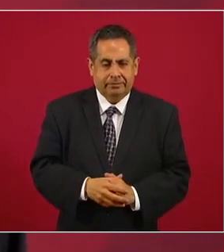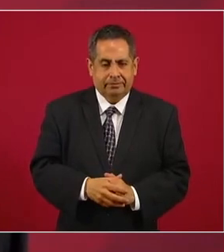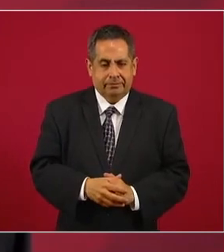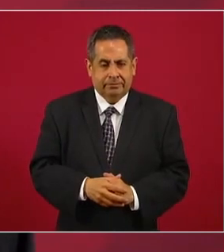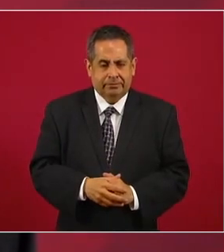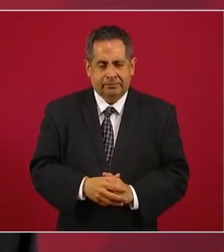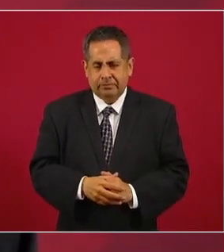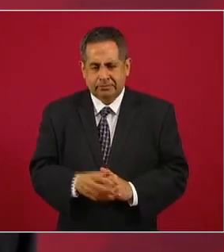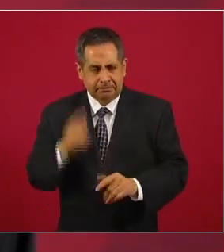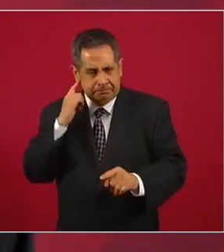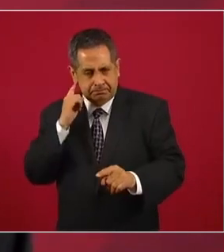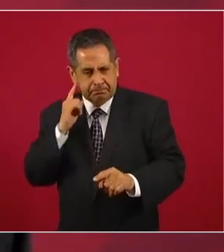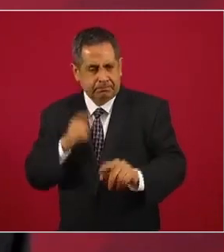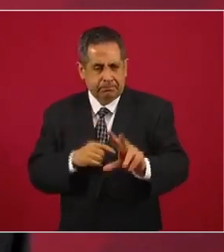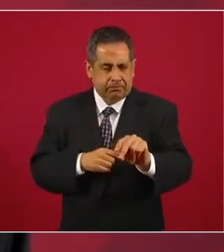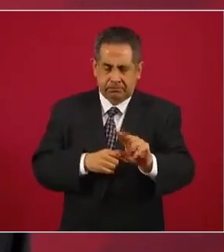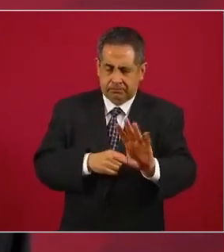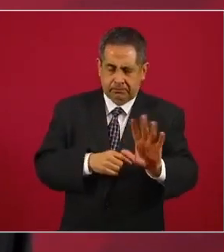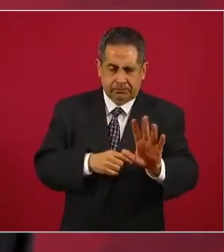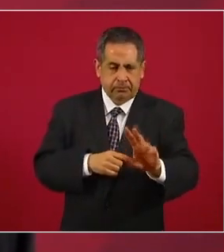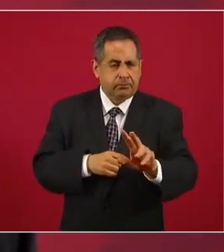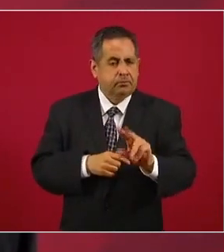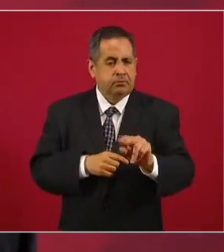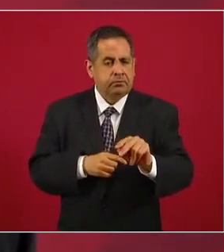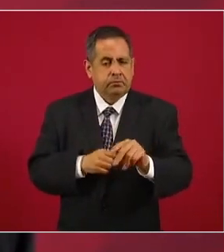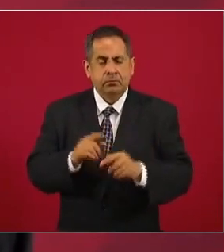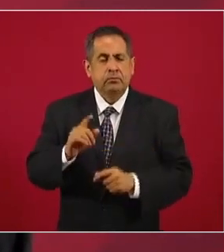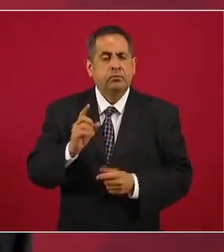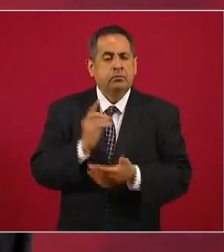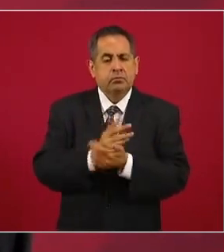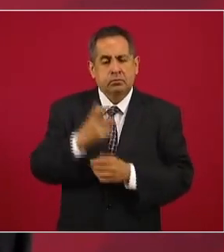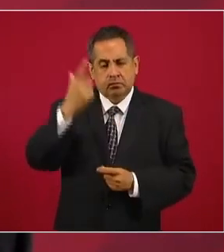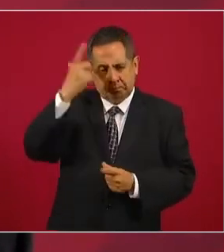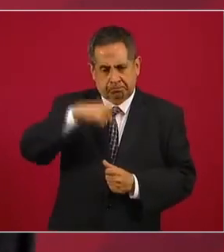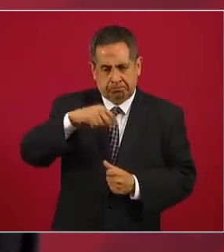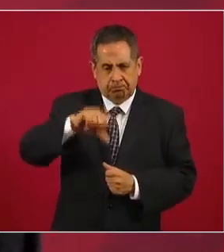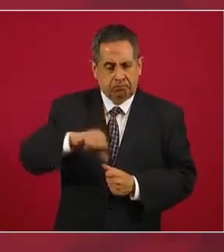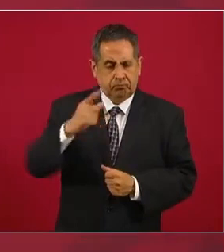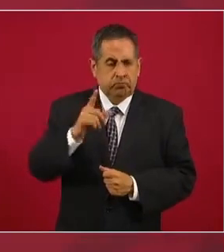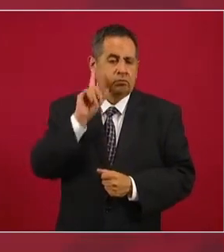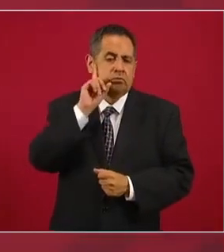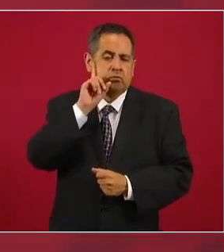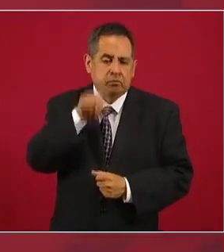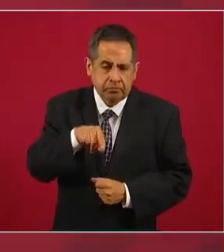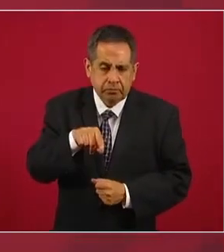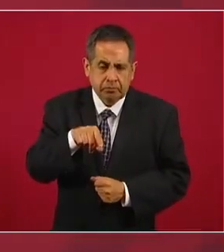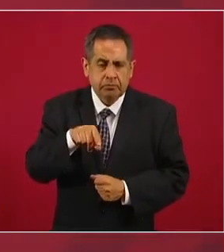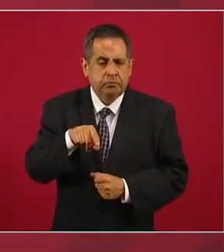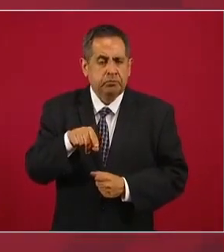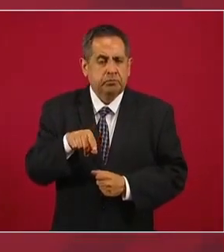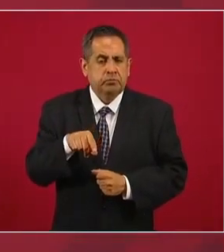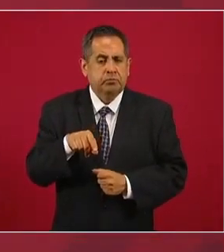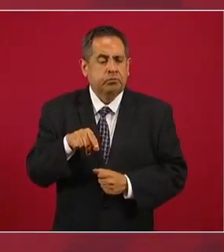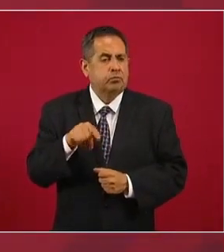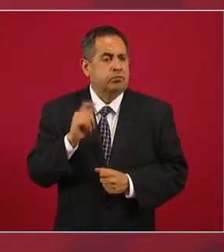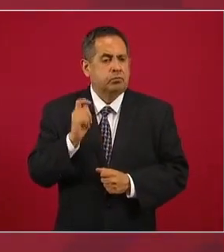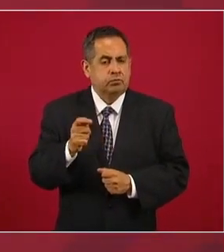No, solo para la noche, y mañana